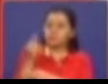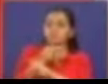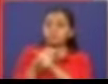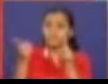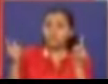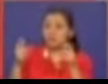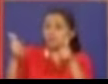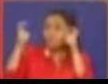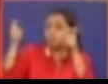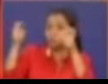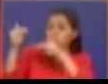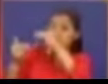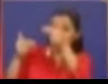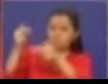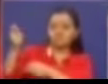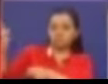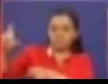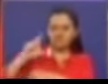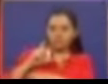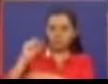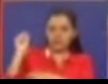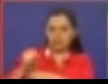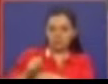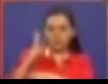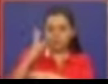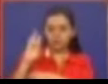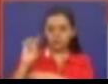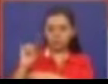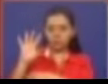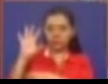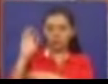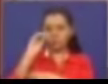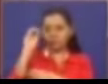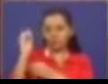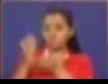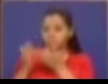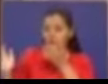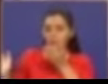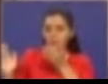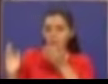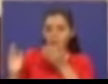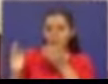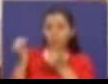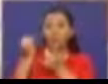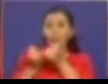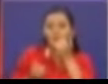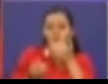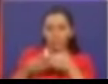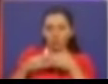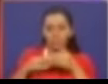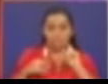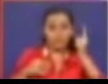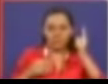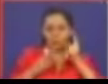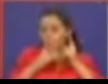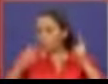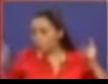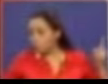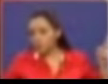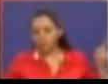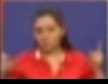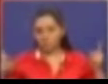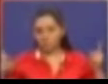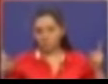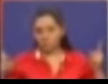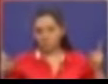hasta 47.5, insisto, de impuesto marginal, los últimos dólares, no los primeros dólares. Eso